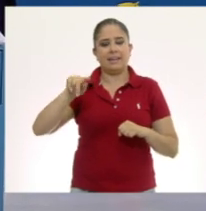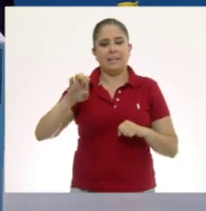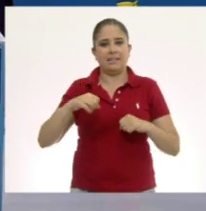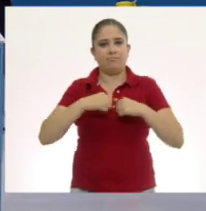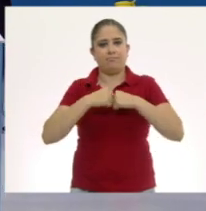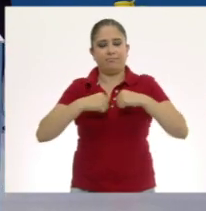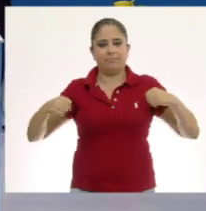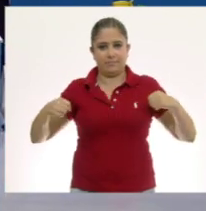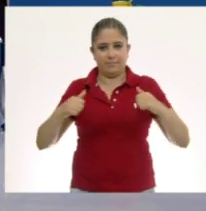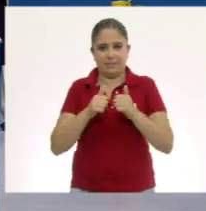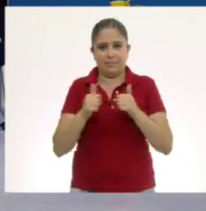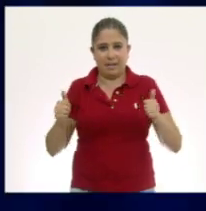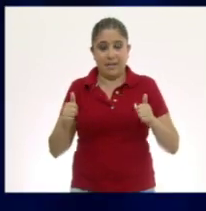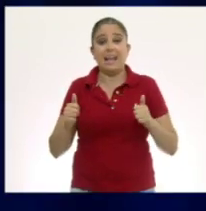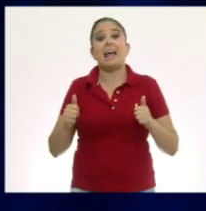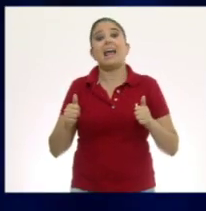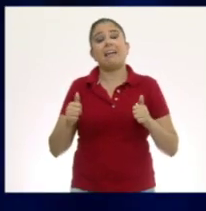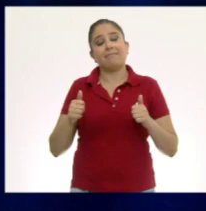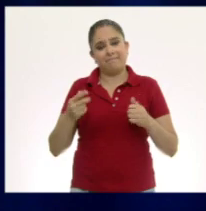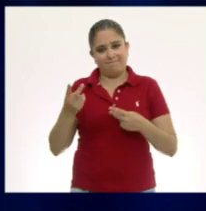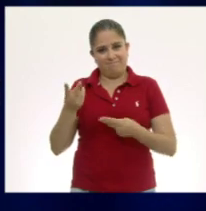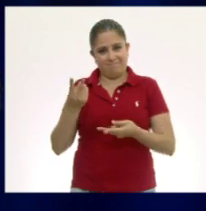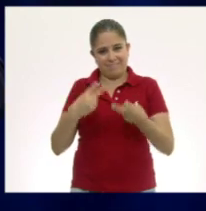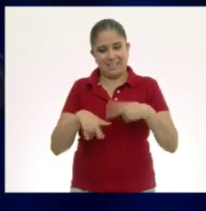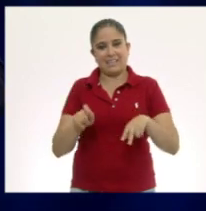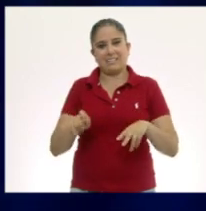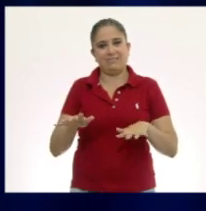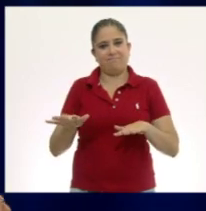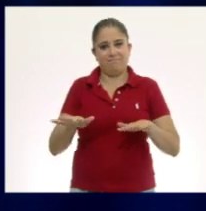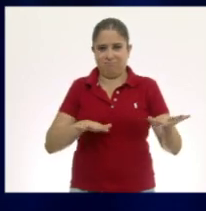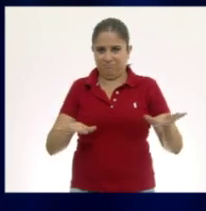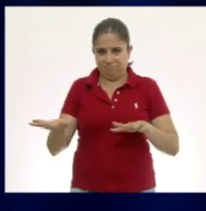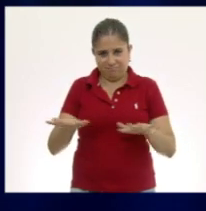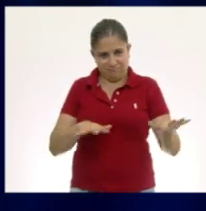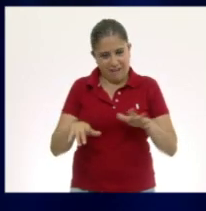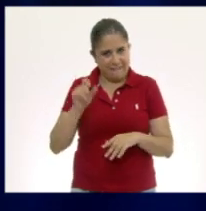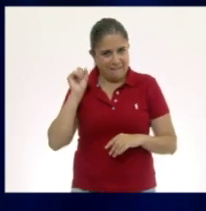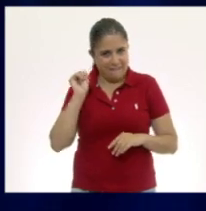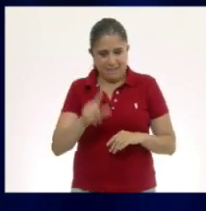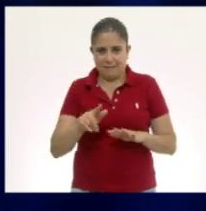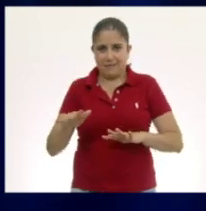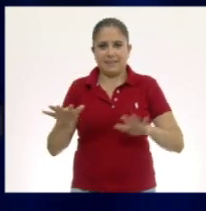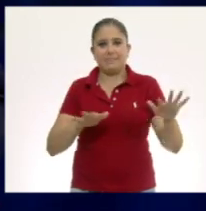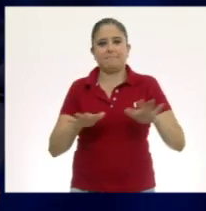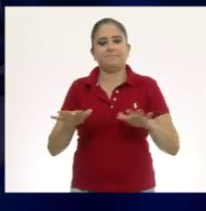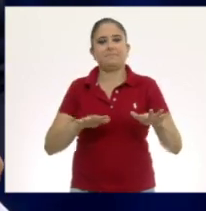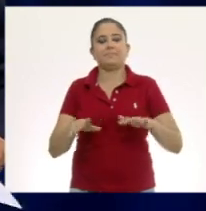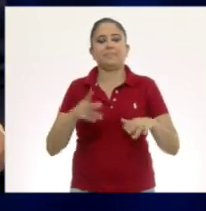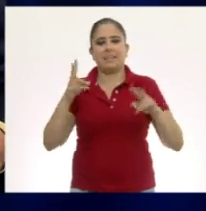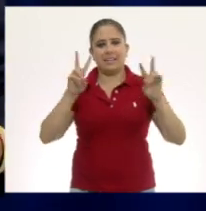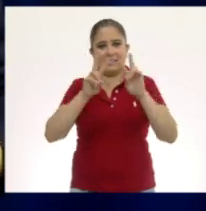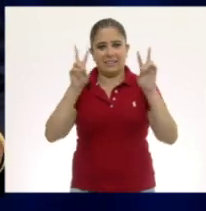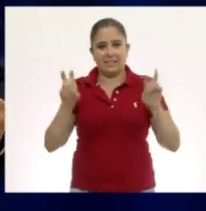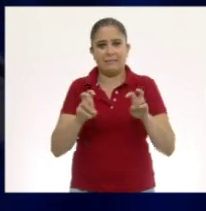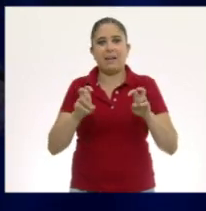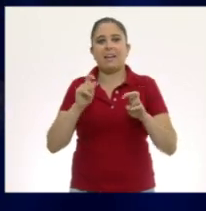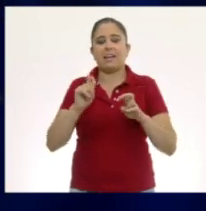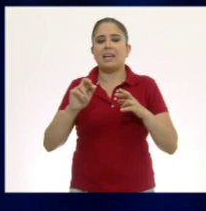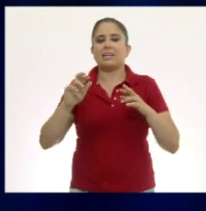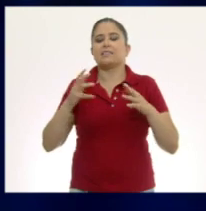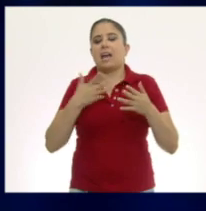tectónicas. También genera movimientos, y de ahí que el tema sea pues las